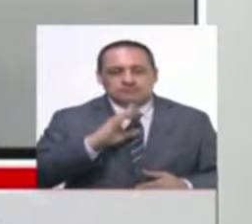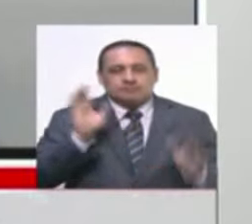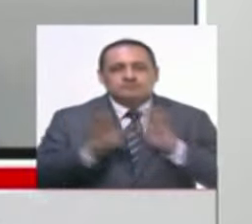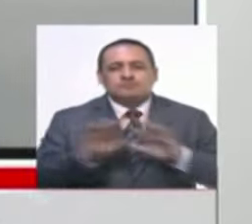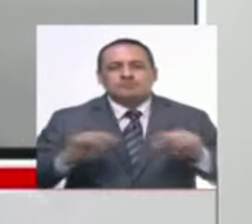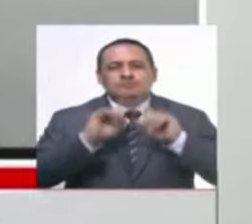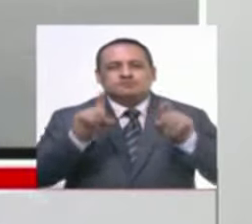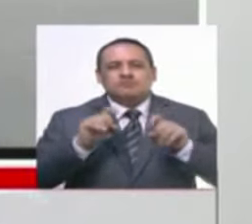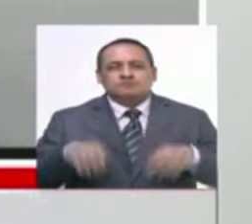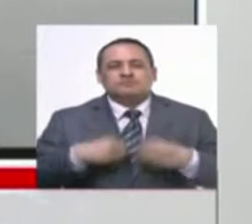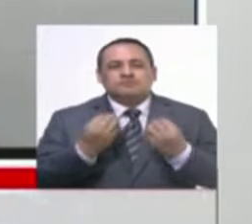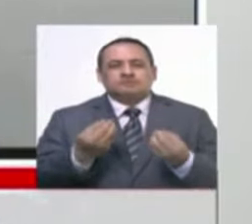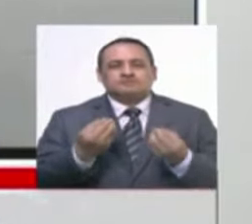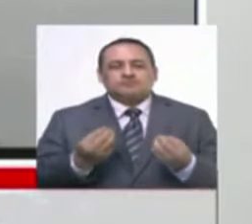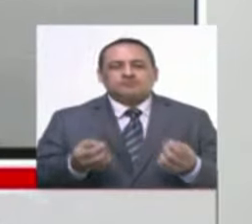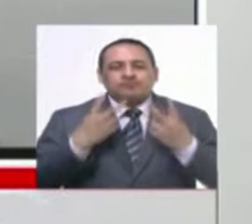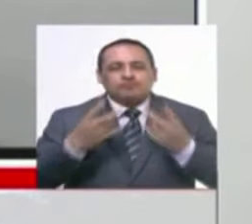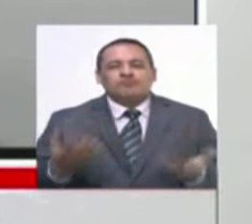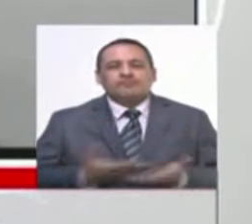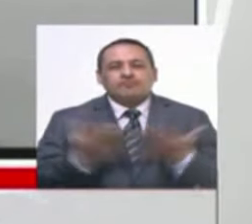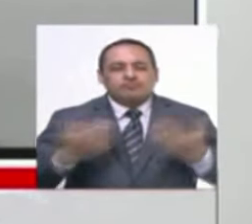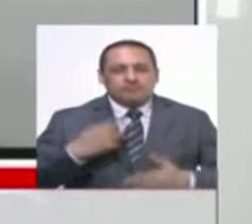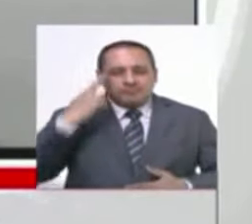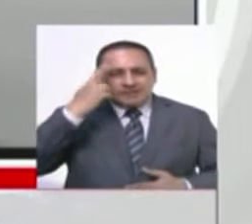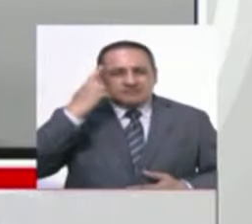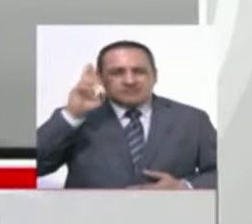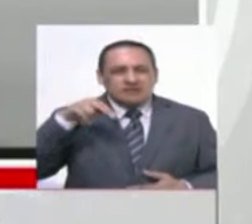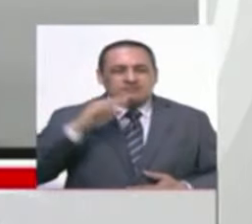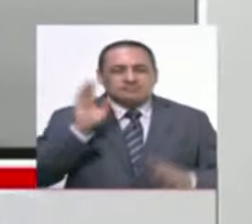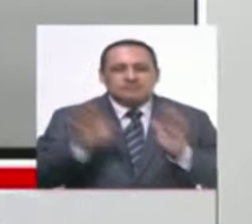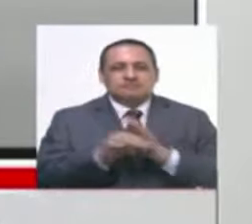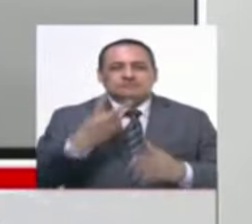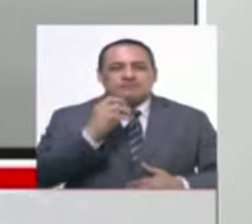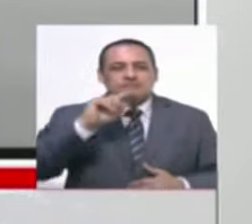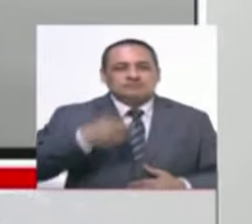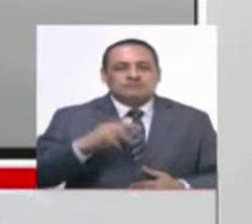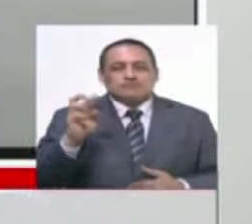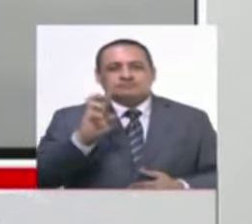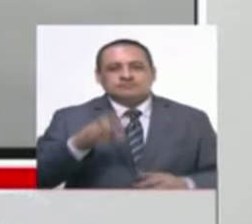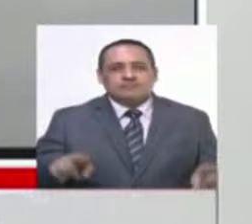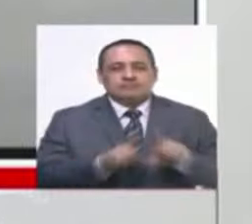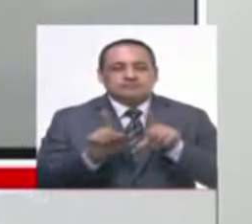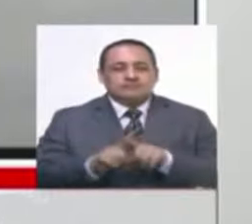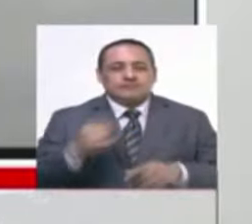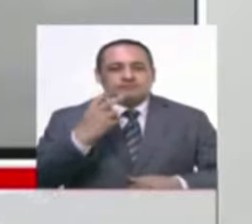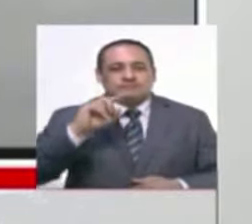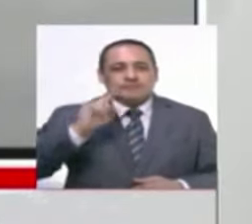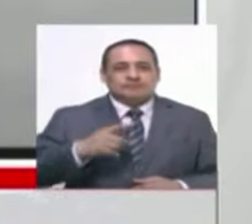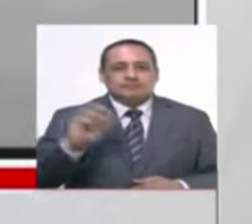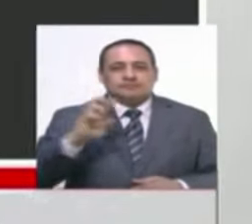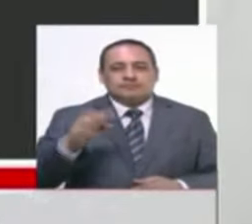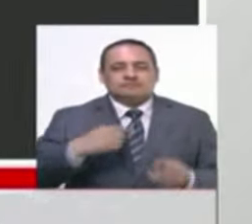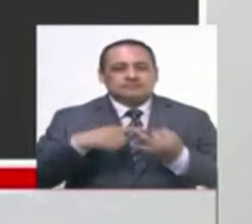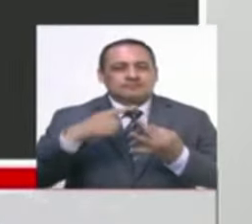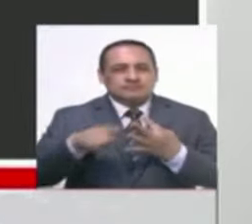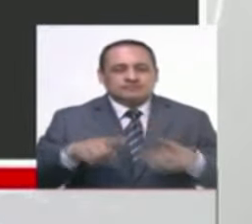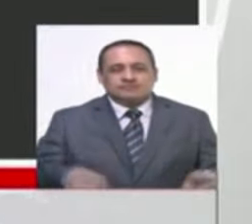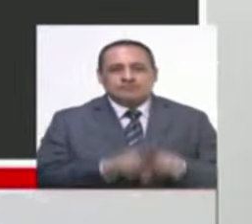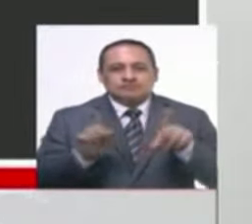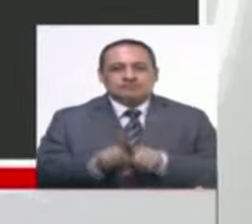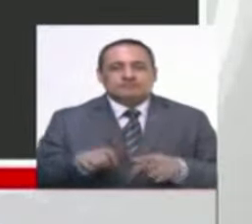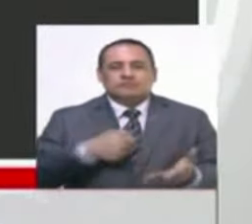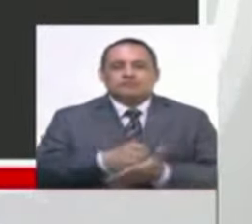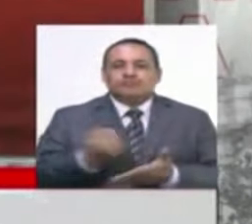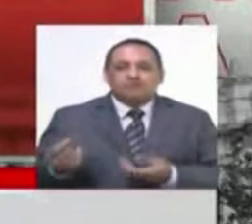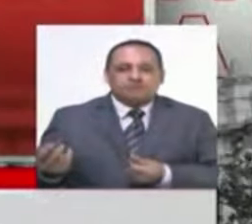pregunté, pero ¿cuál es la razón de esos 20 mil dólares? Y él me dijo que esos 20 mil dólares eran producto del cobro de